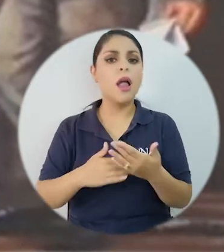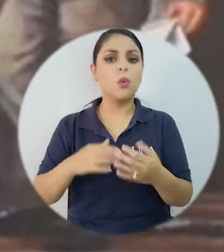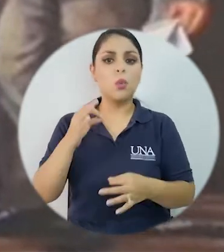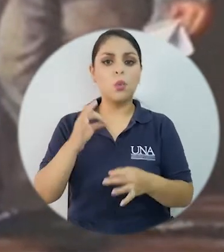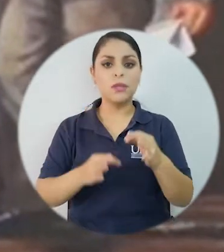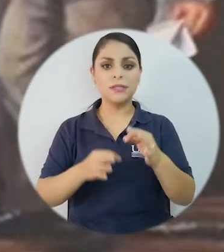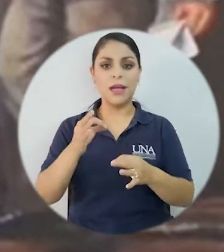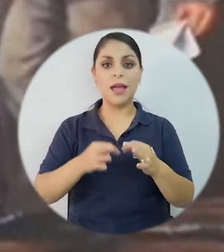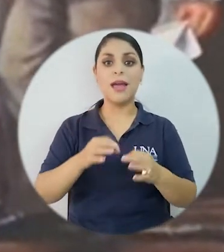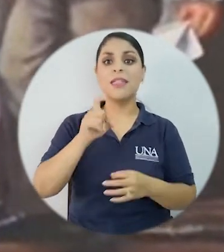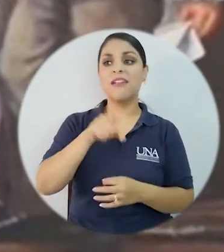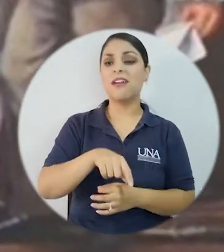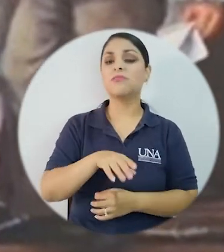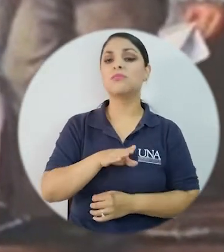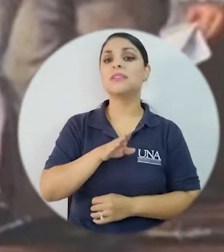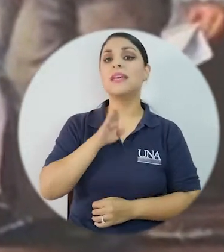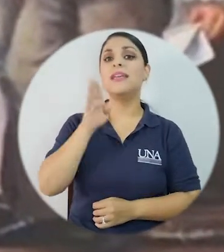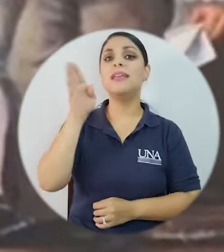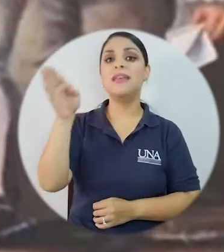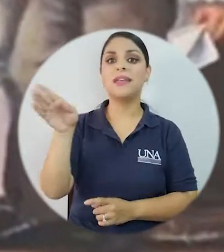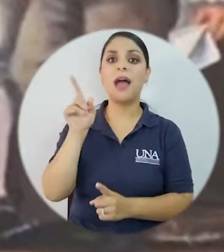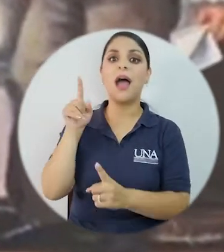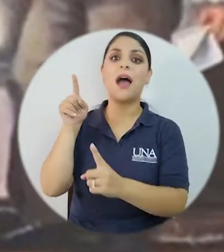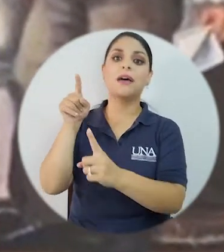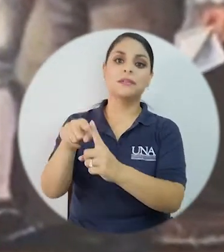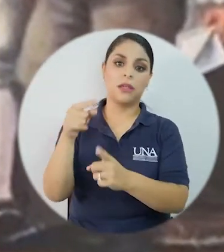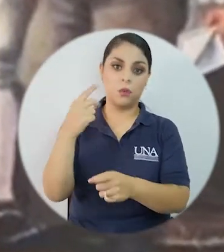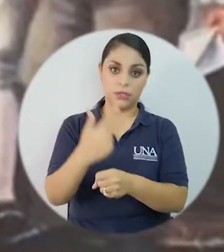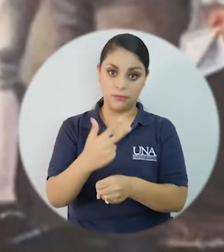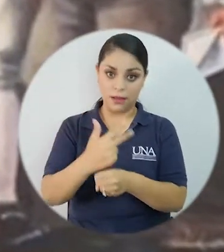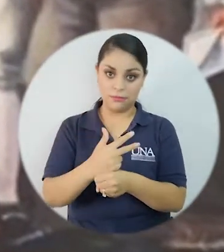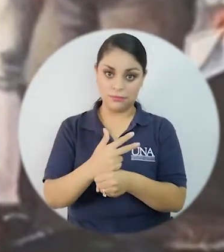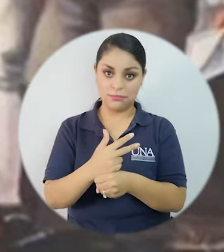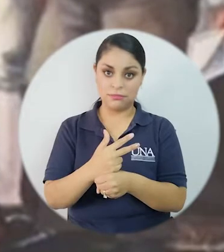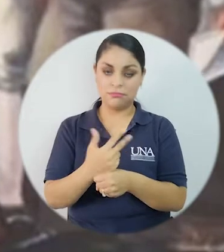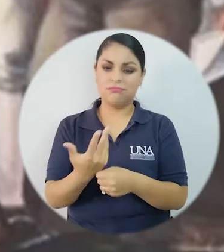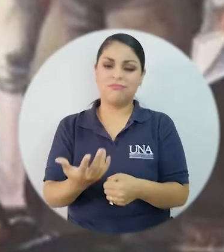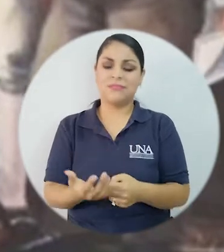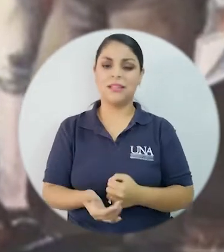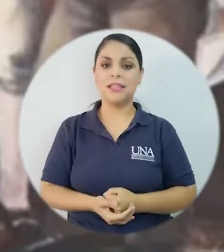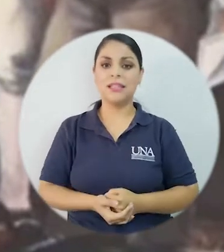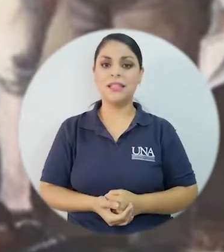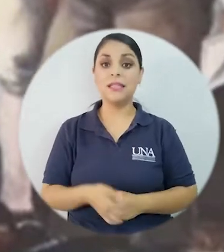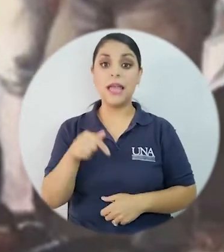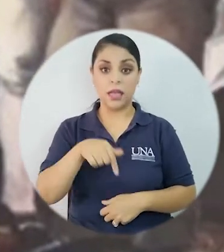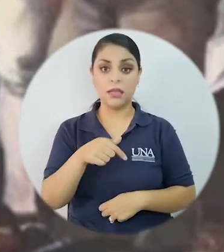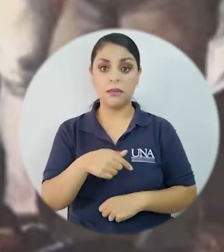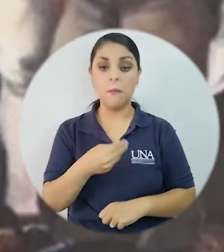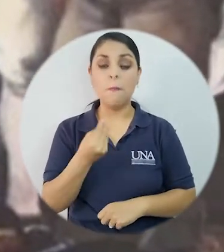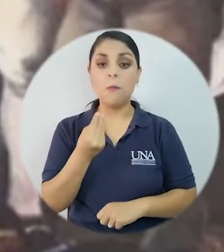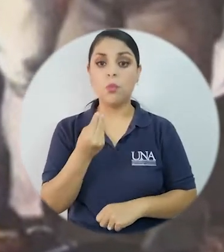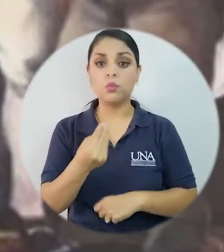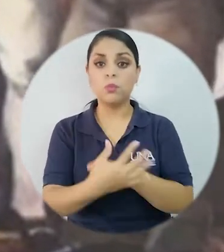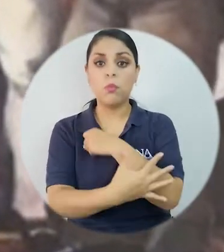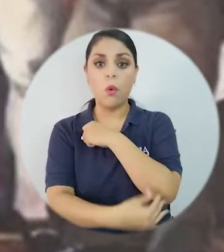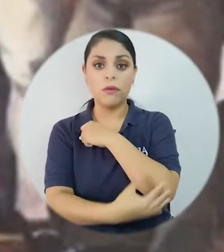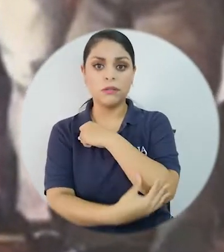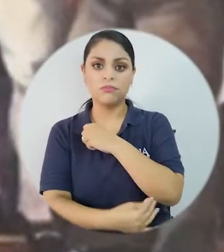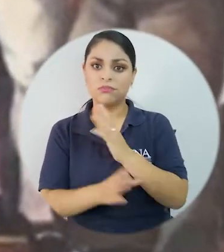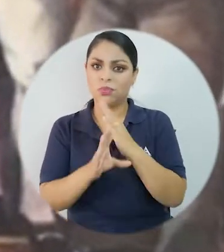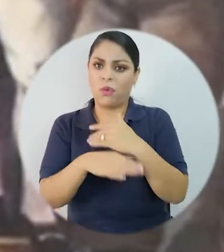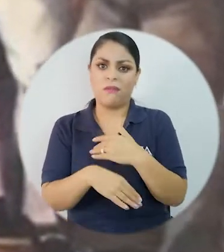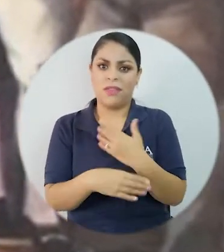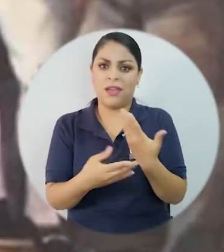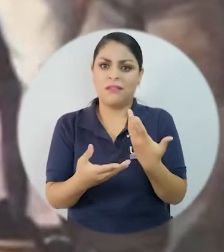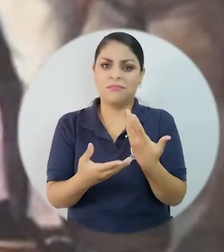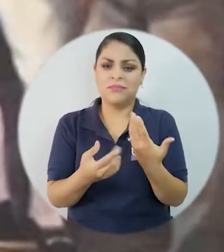teníamos que ir para segunda y tercera instancia, teníamos que ir hasta Guatemala. Y aquí además éramos bastante pobres y no había